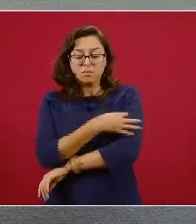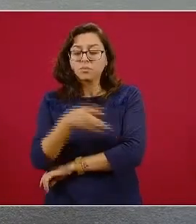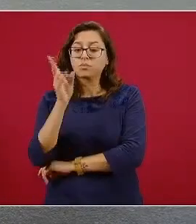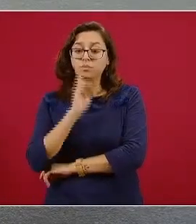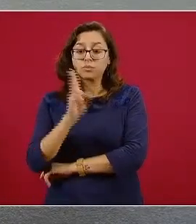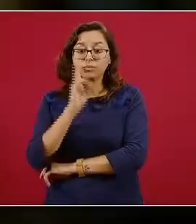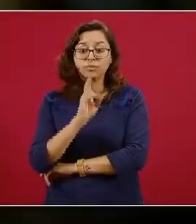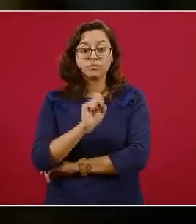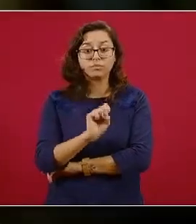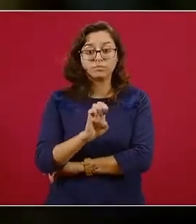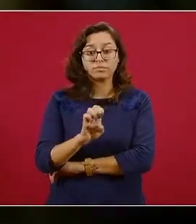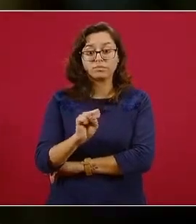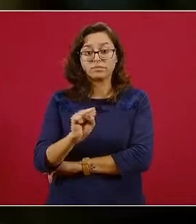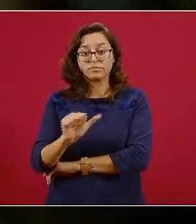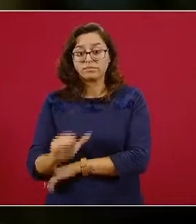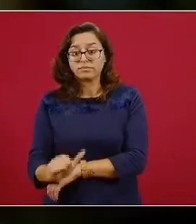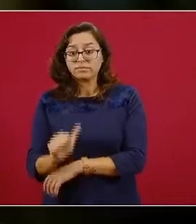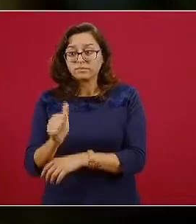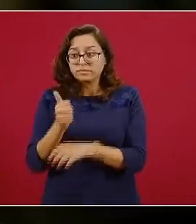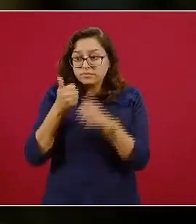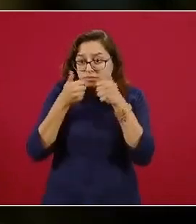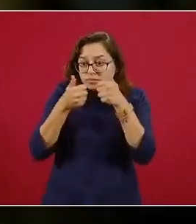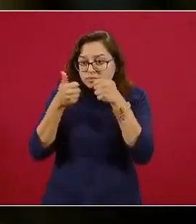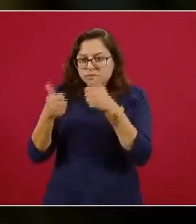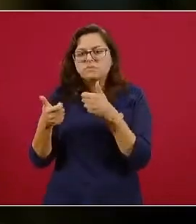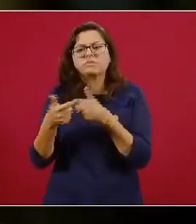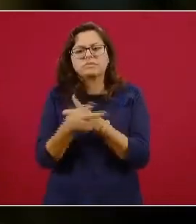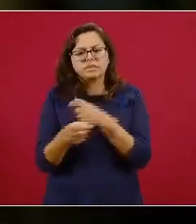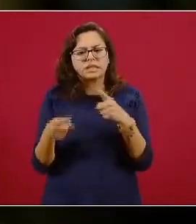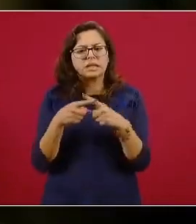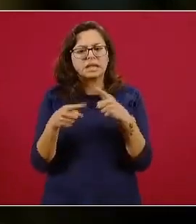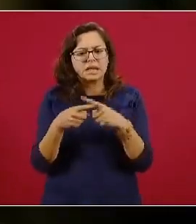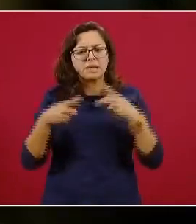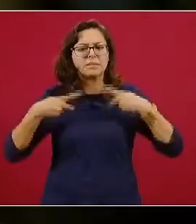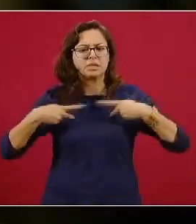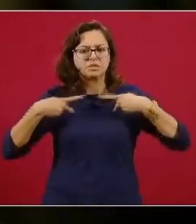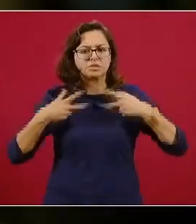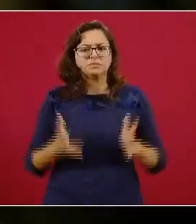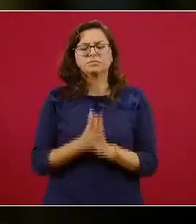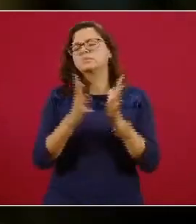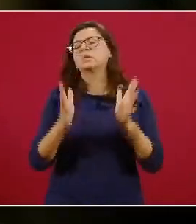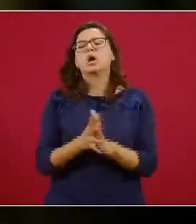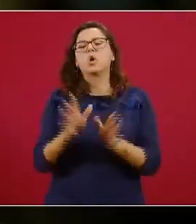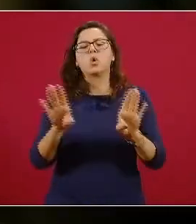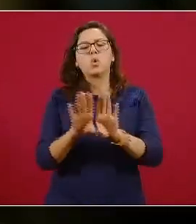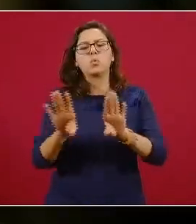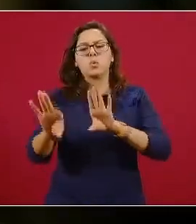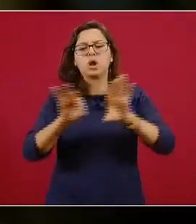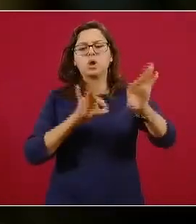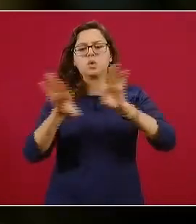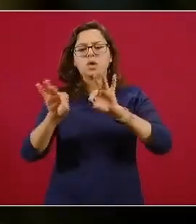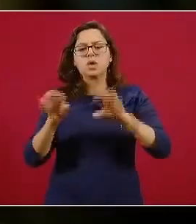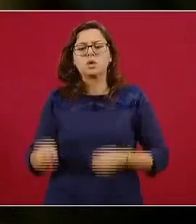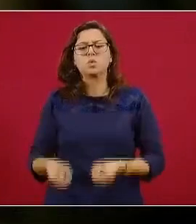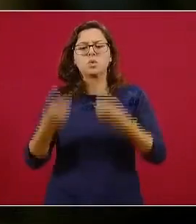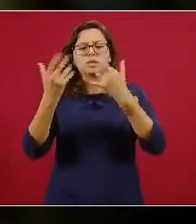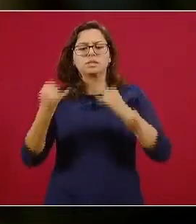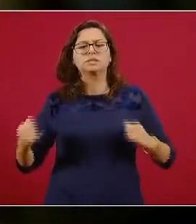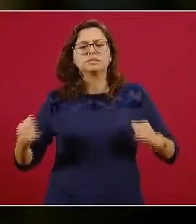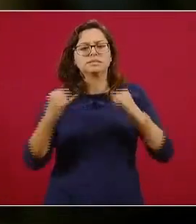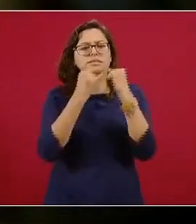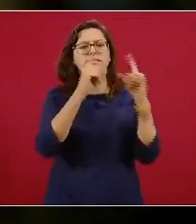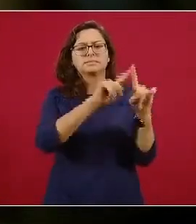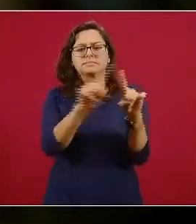lineamientos. ¿Ya saben, doctor, qué personas van a participar, cómo las van a elegir, cuántas serán y qué instituciones estarán involucradas en